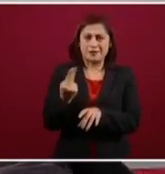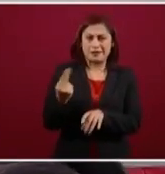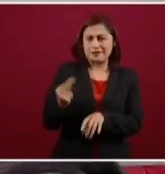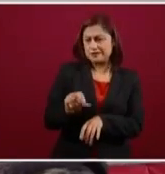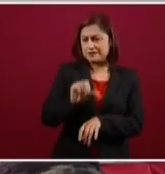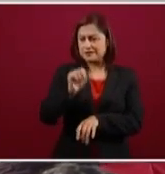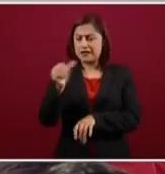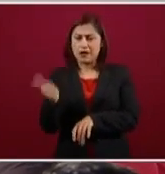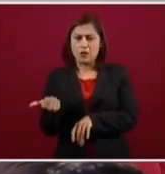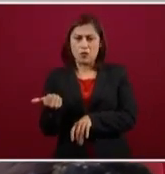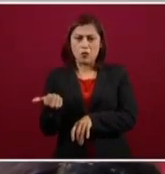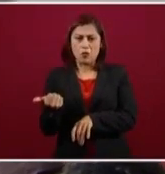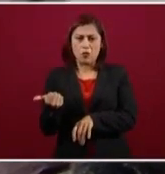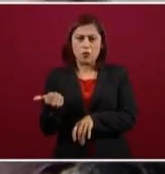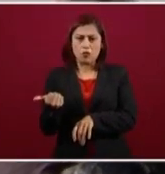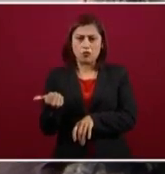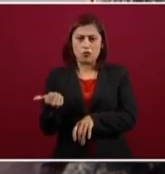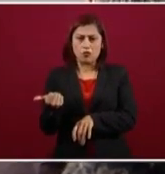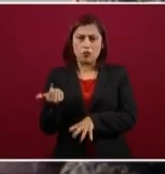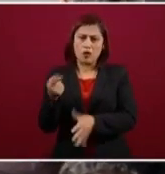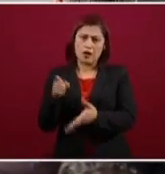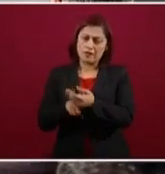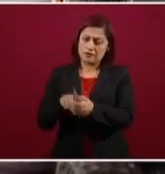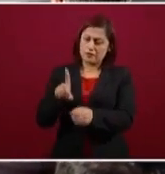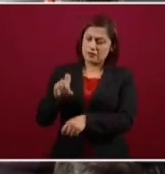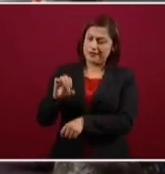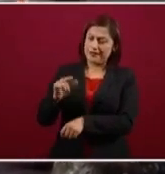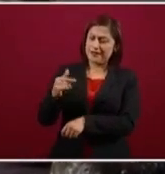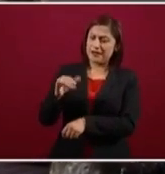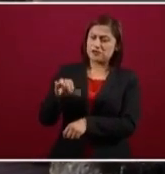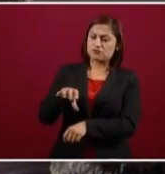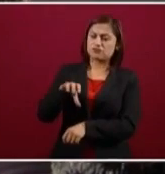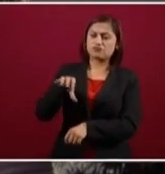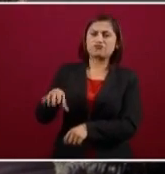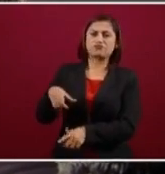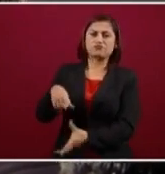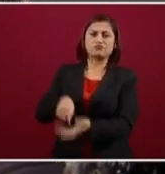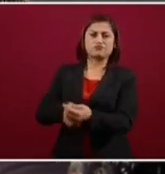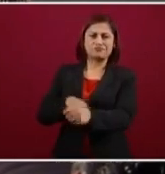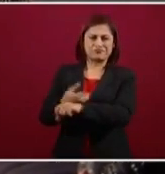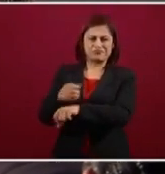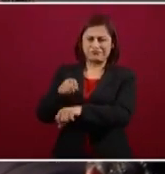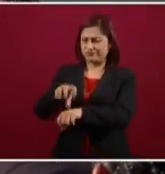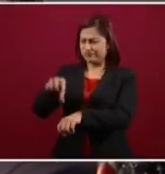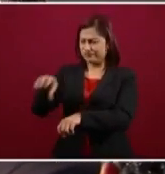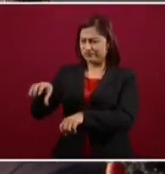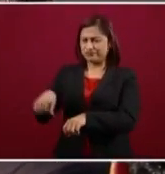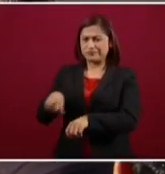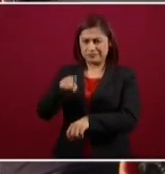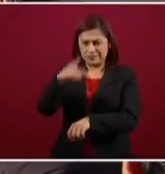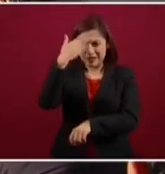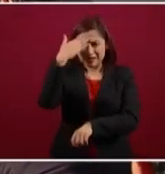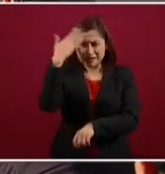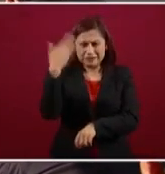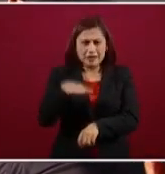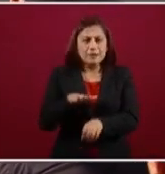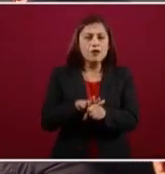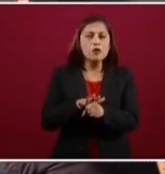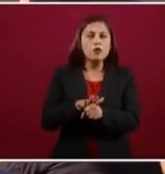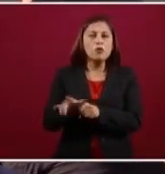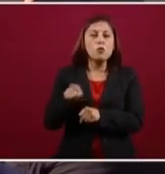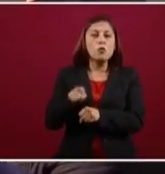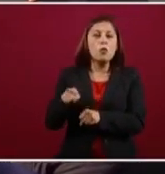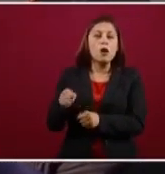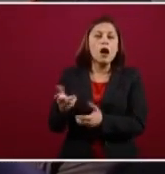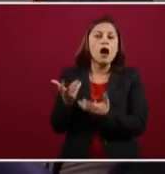un aparato? ¿Saben cuáles eran las delegaciones más peleadas?